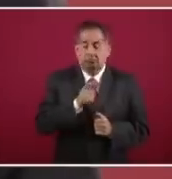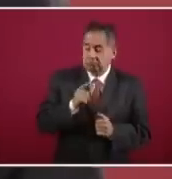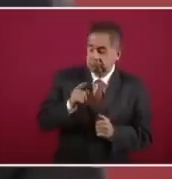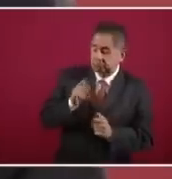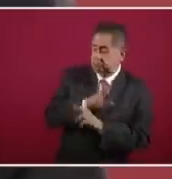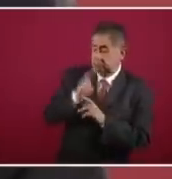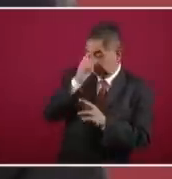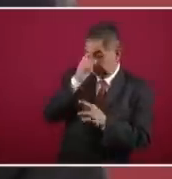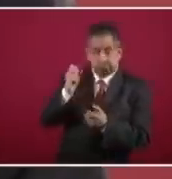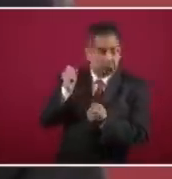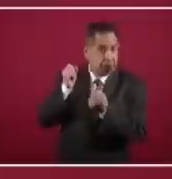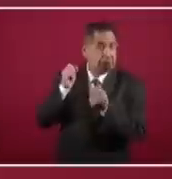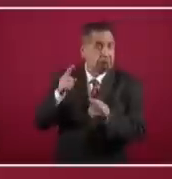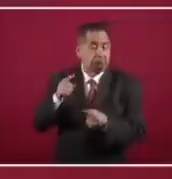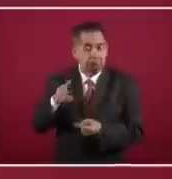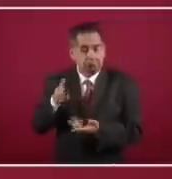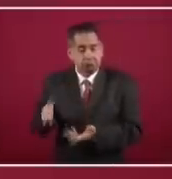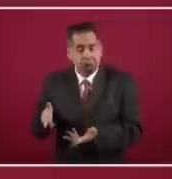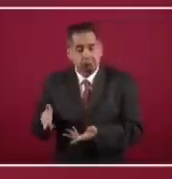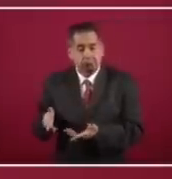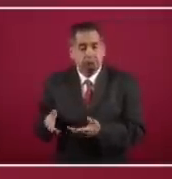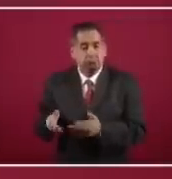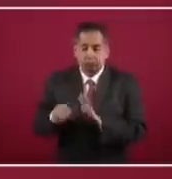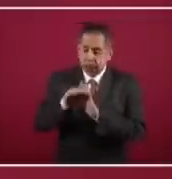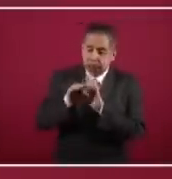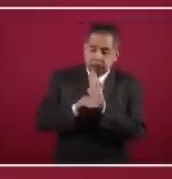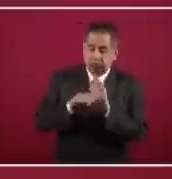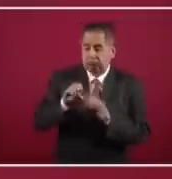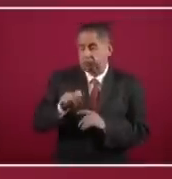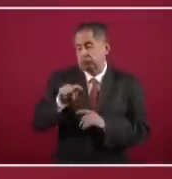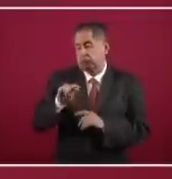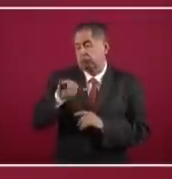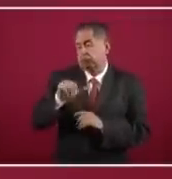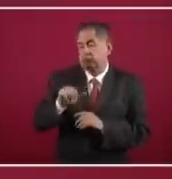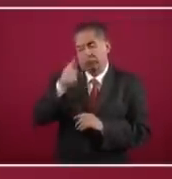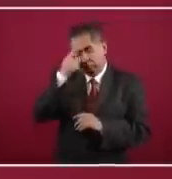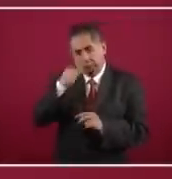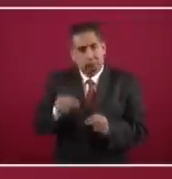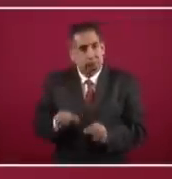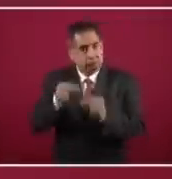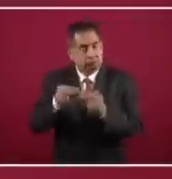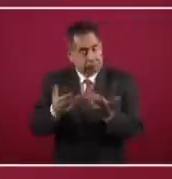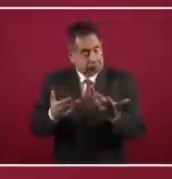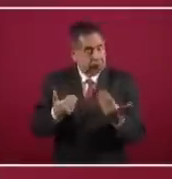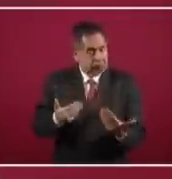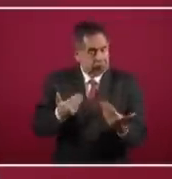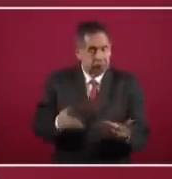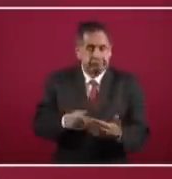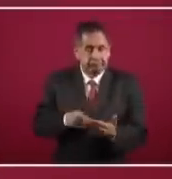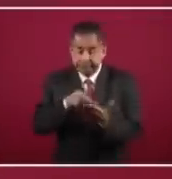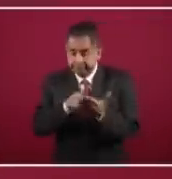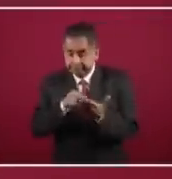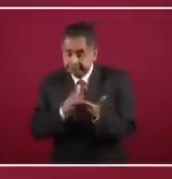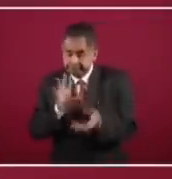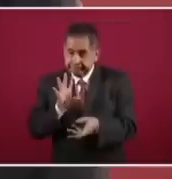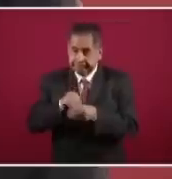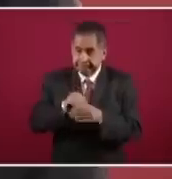reconocimiento a un código de ética en donde incluye